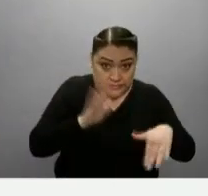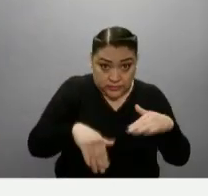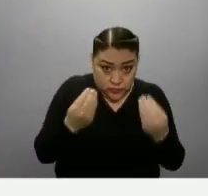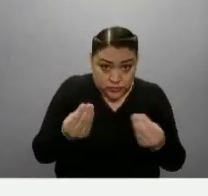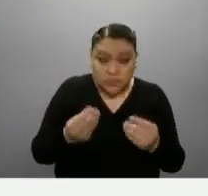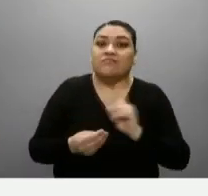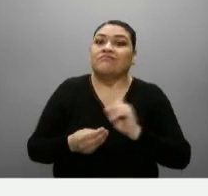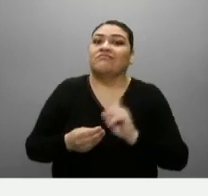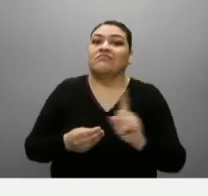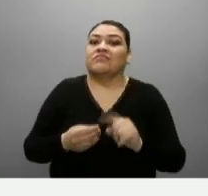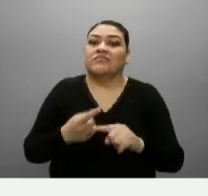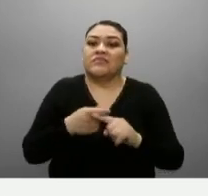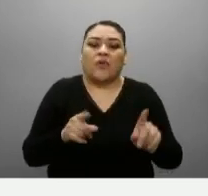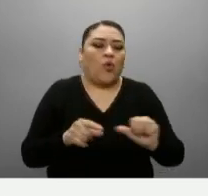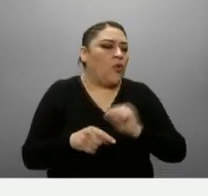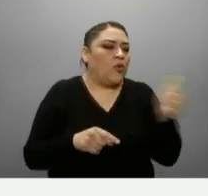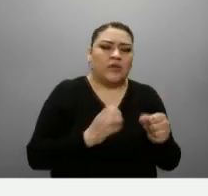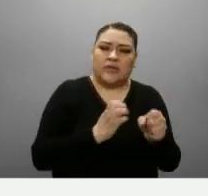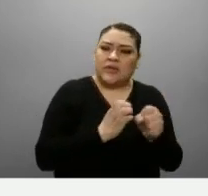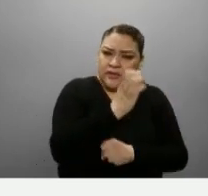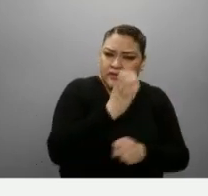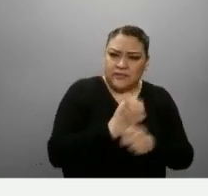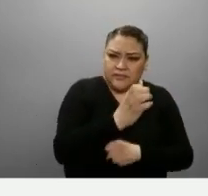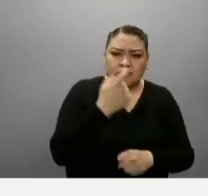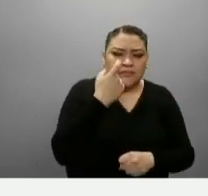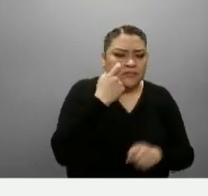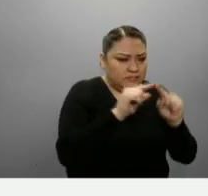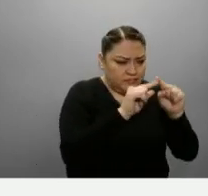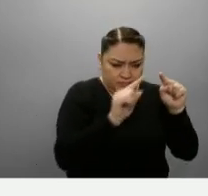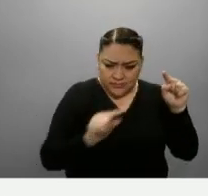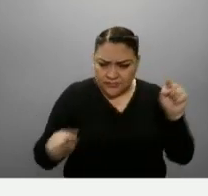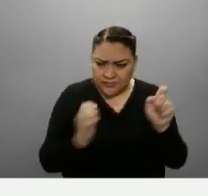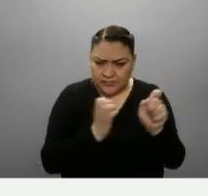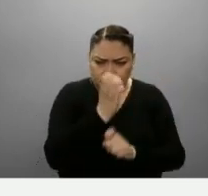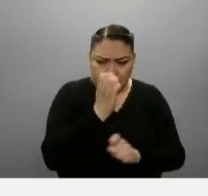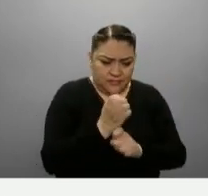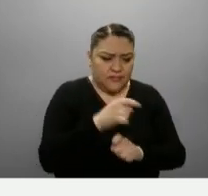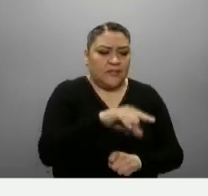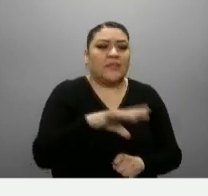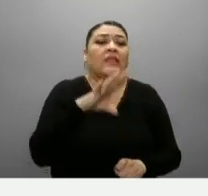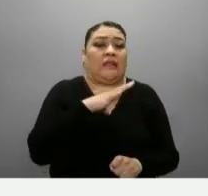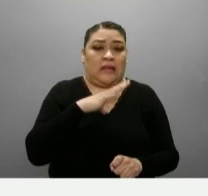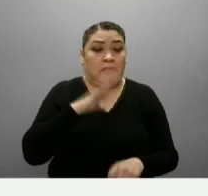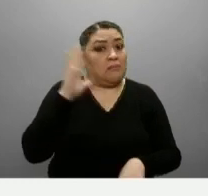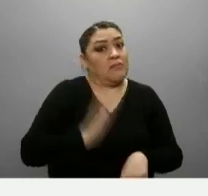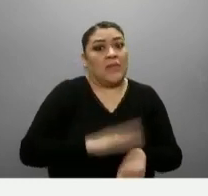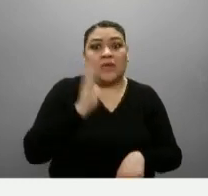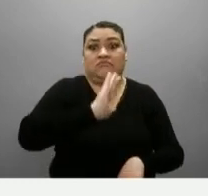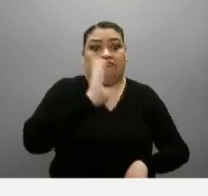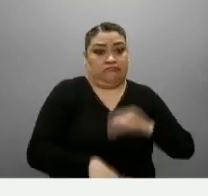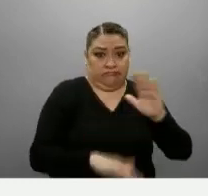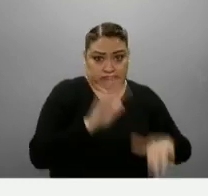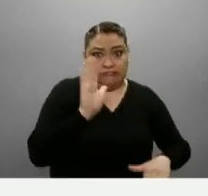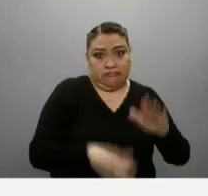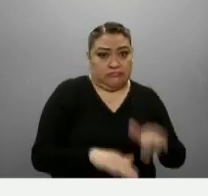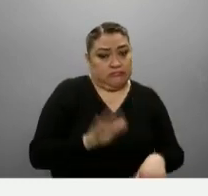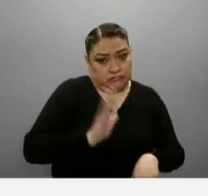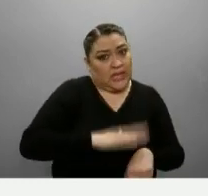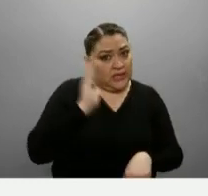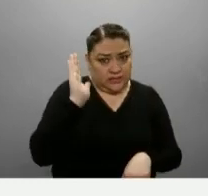letalidad. En cambio, algunos otros estados que están enunciados aquí sí encuentran las mayores letalidades, a pesar de que el